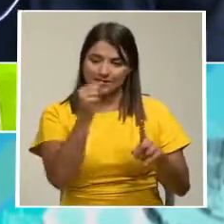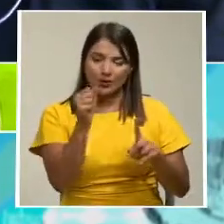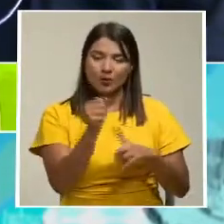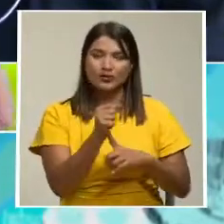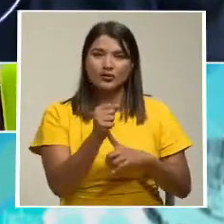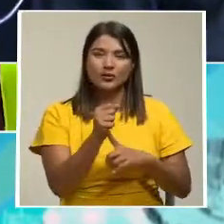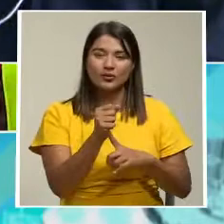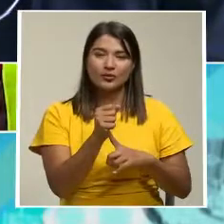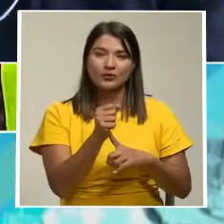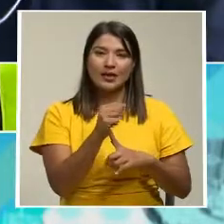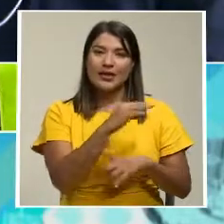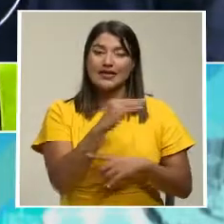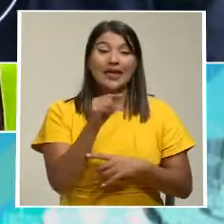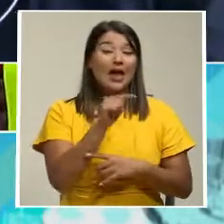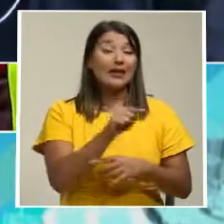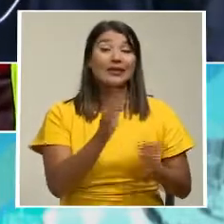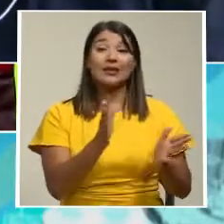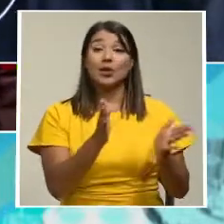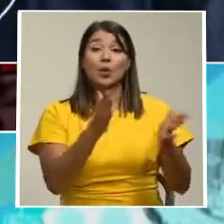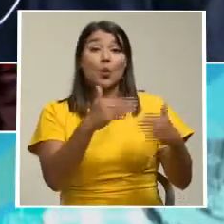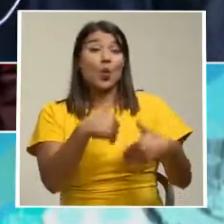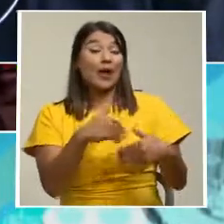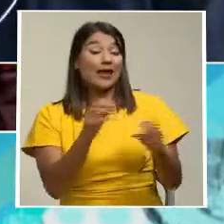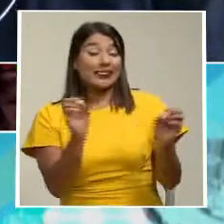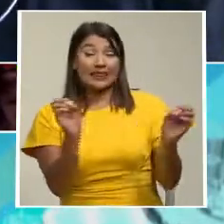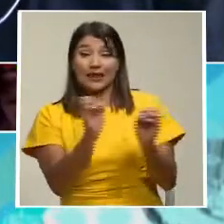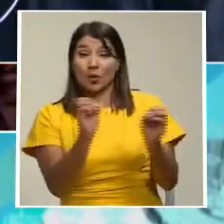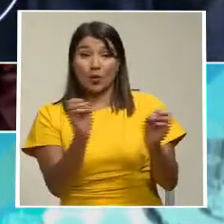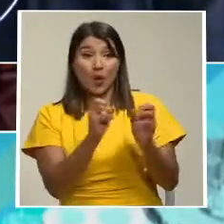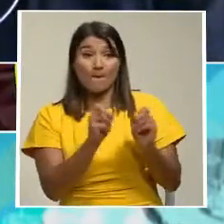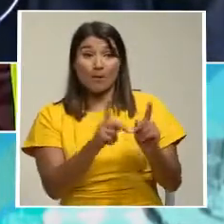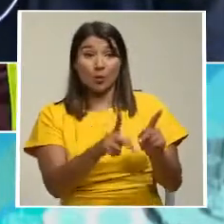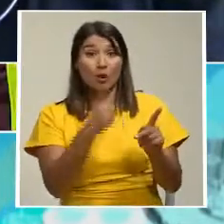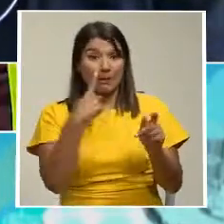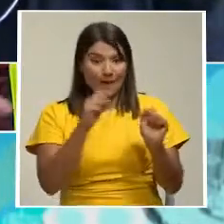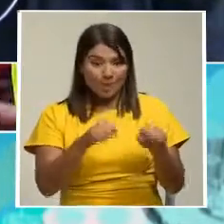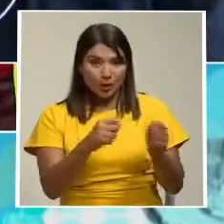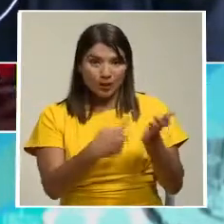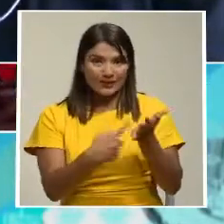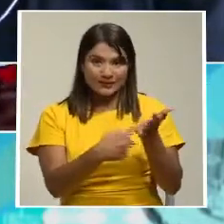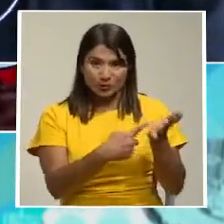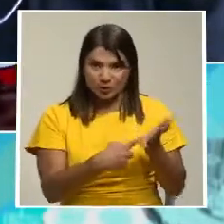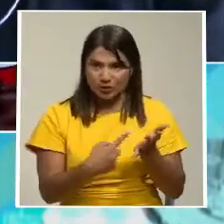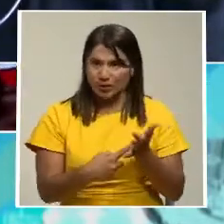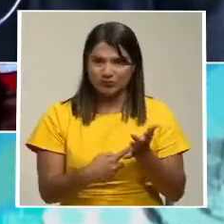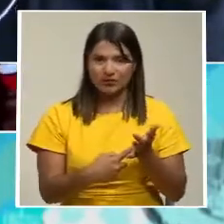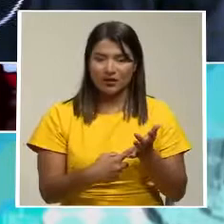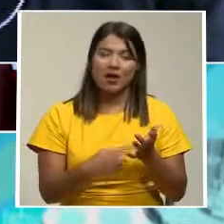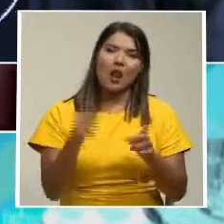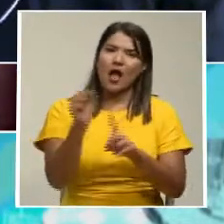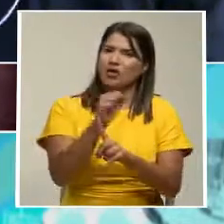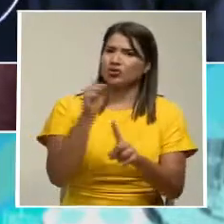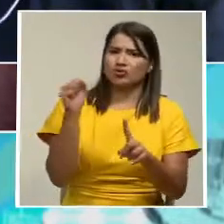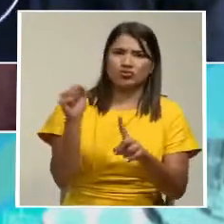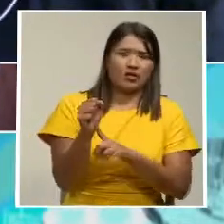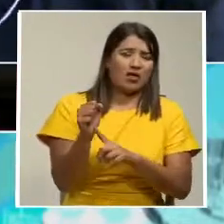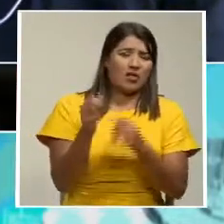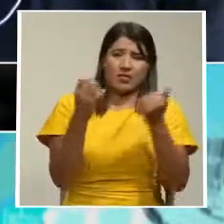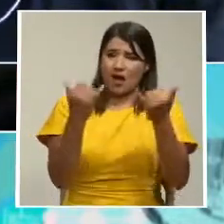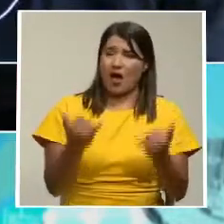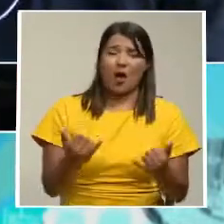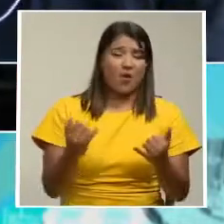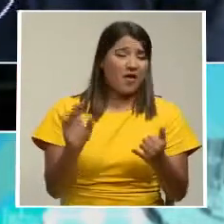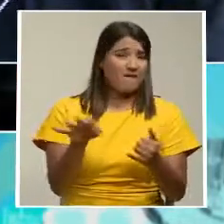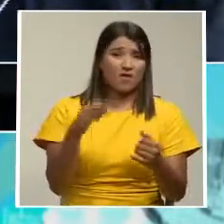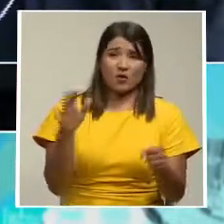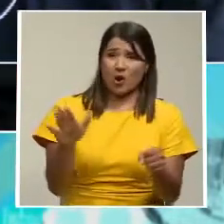donde no hay ninguna posibilidad de disenso. La sociedad civil está completa y